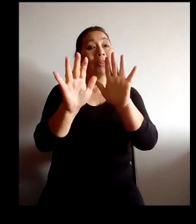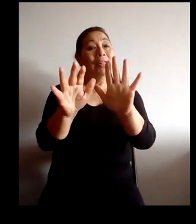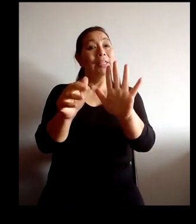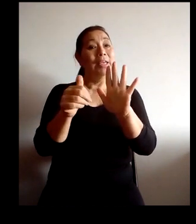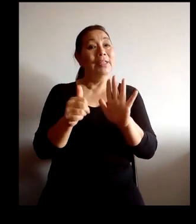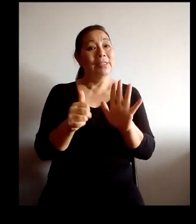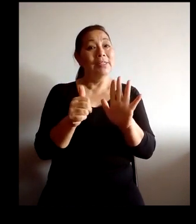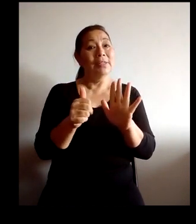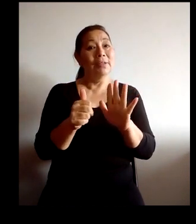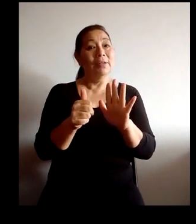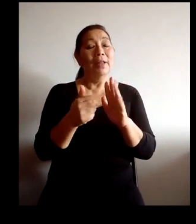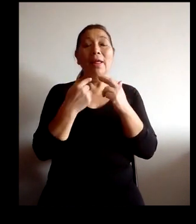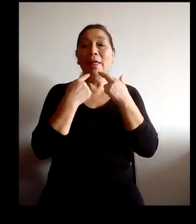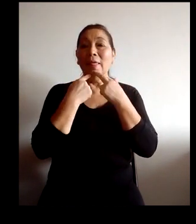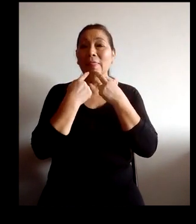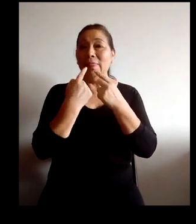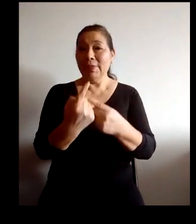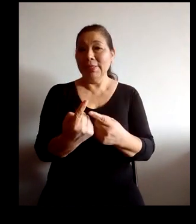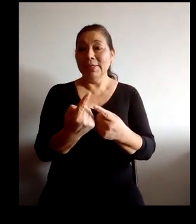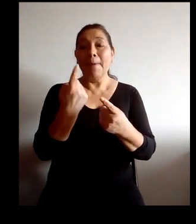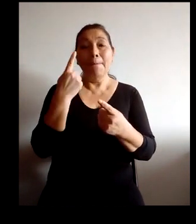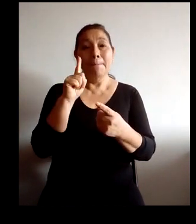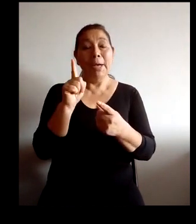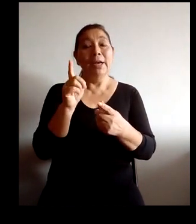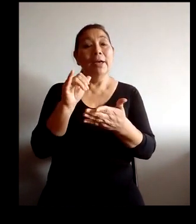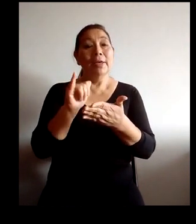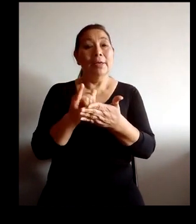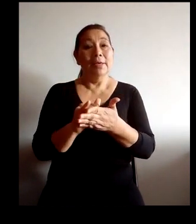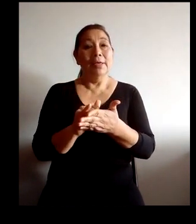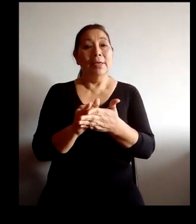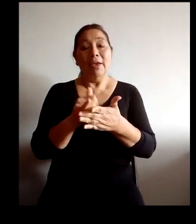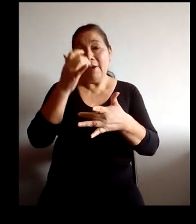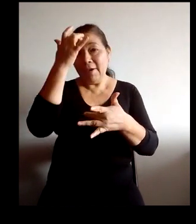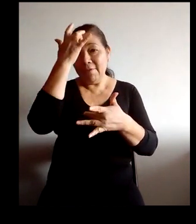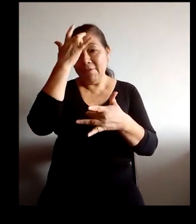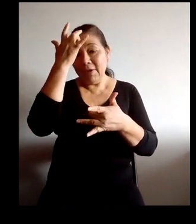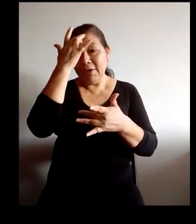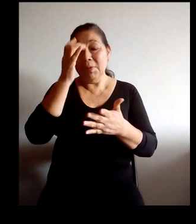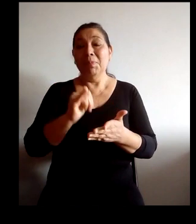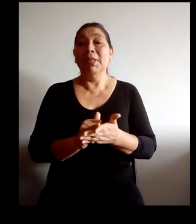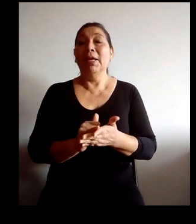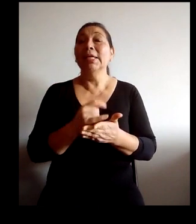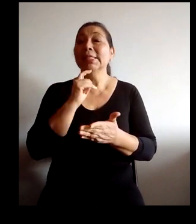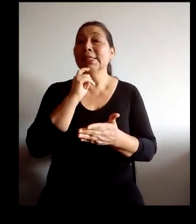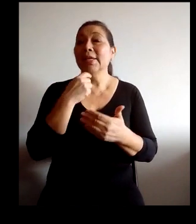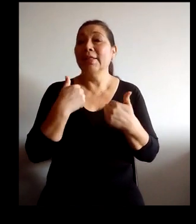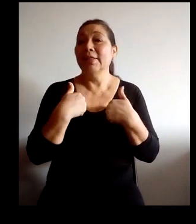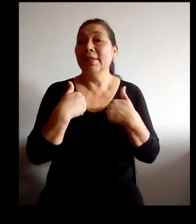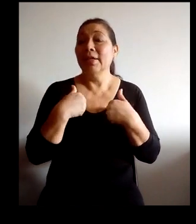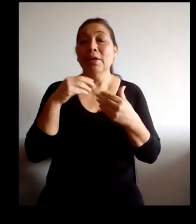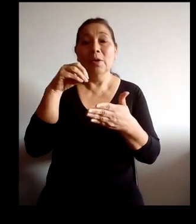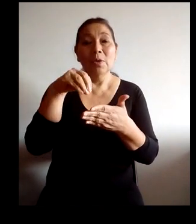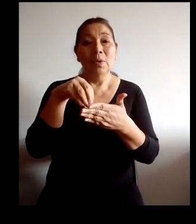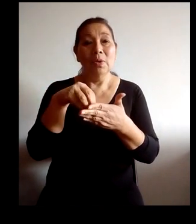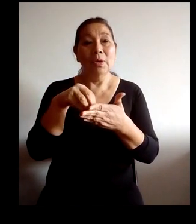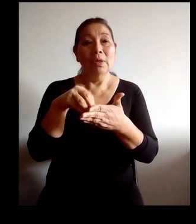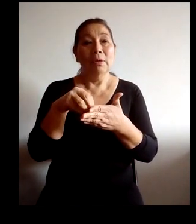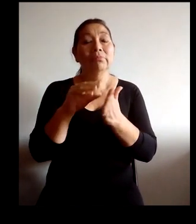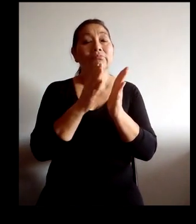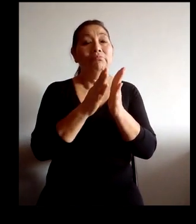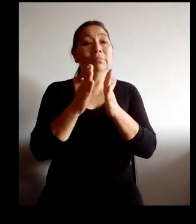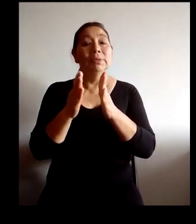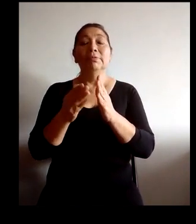neumoconiosis se debe cumplir con un uso estricto de la clasificación internacional radiológica de la OIT.